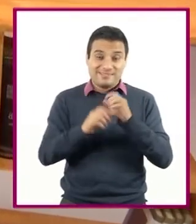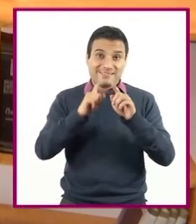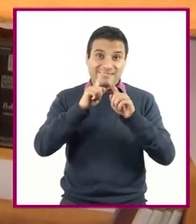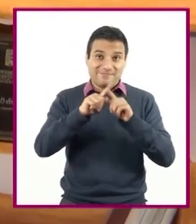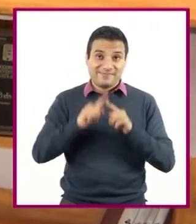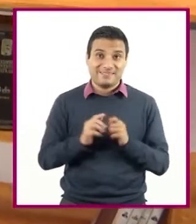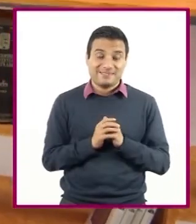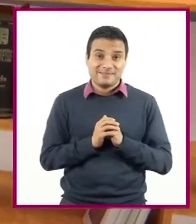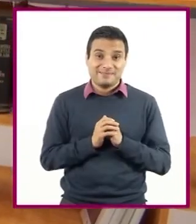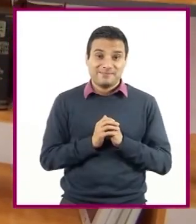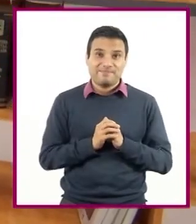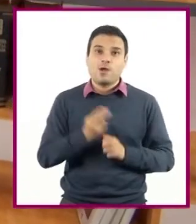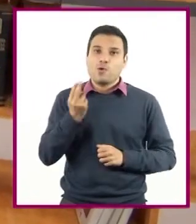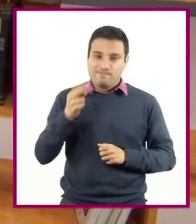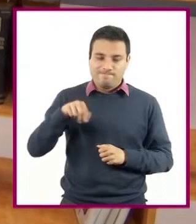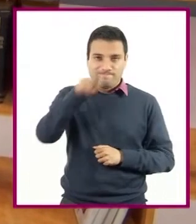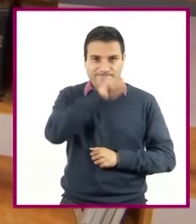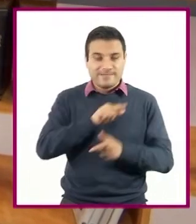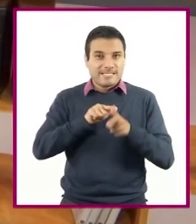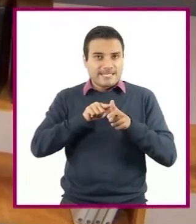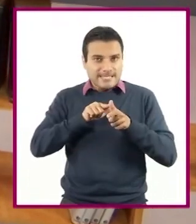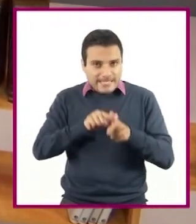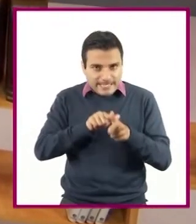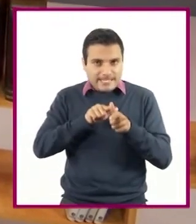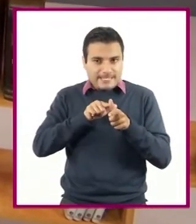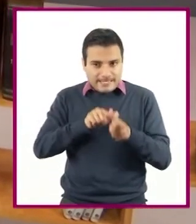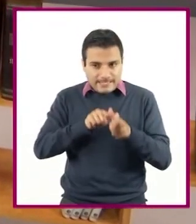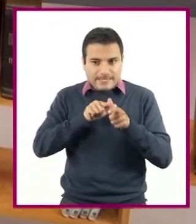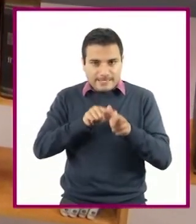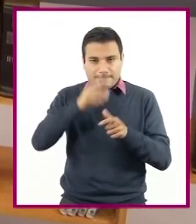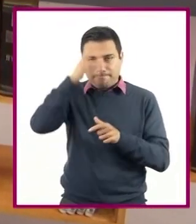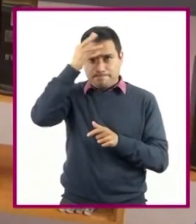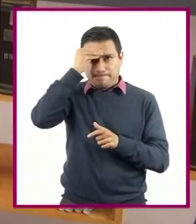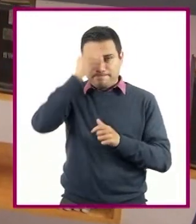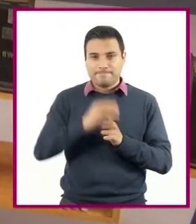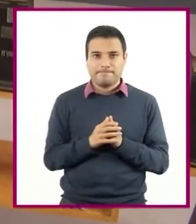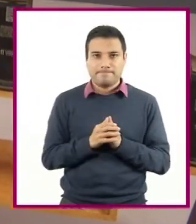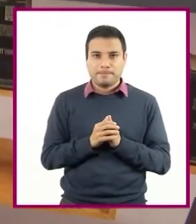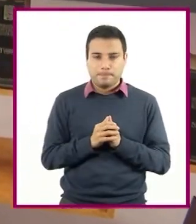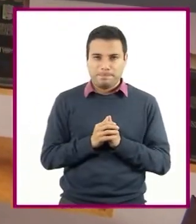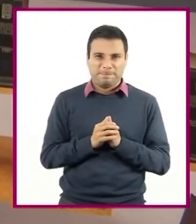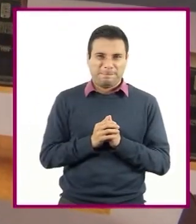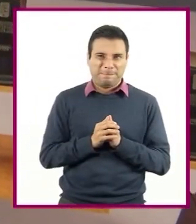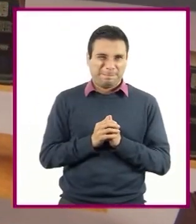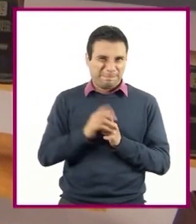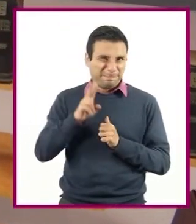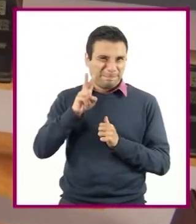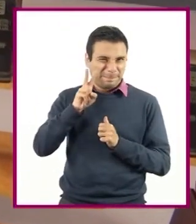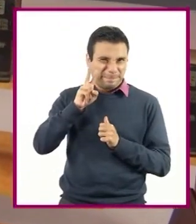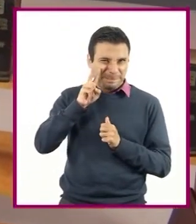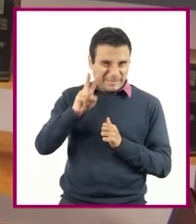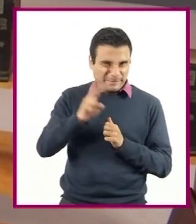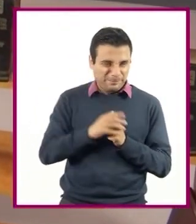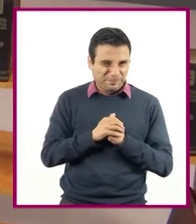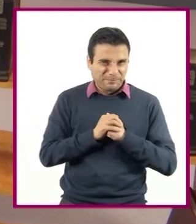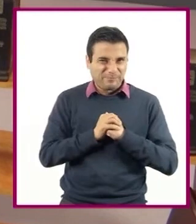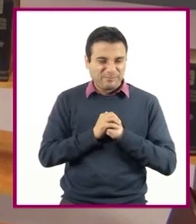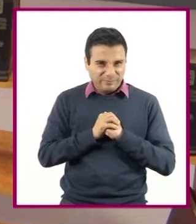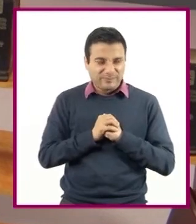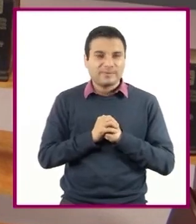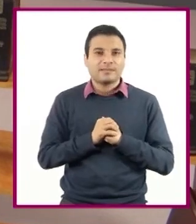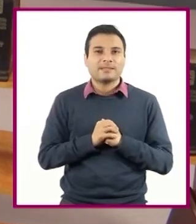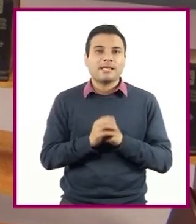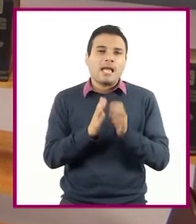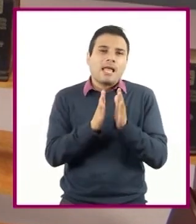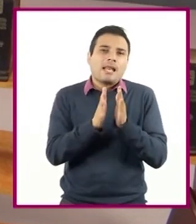pero siendo constantes podemos afrontar cualquier reto. Como pudimos observar a lo largo de la sesión, las